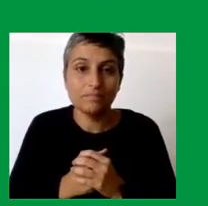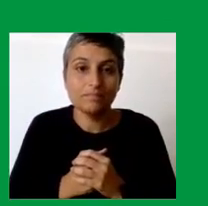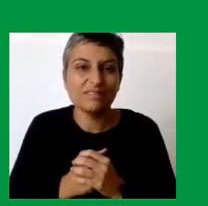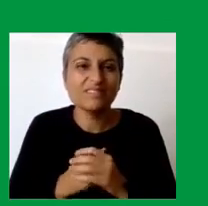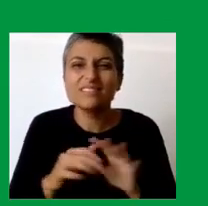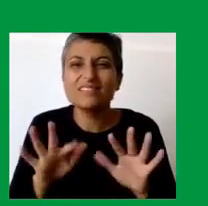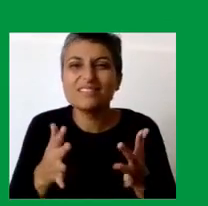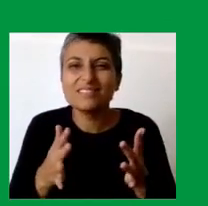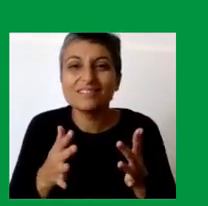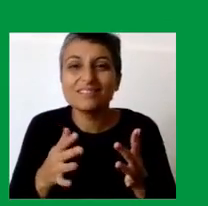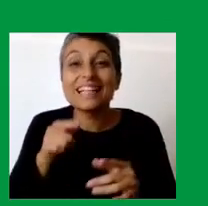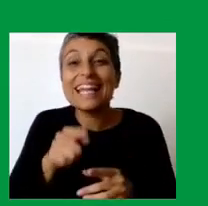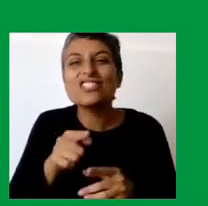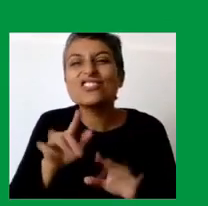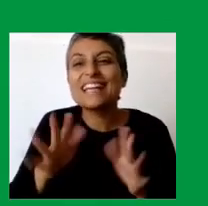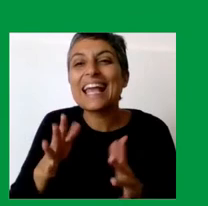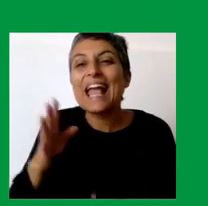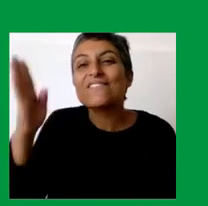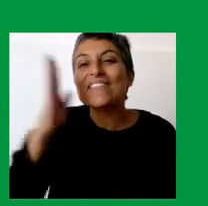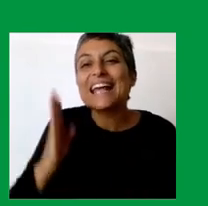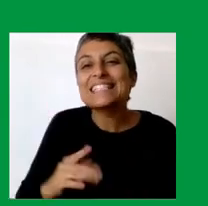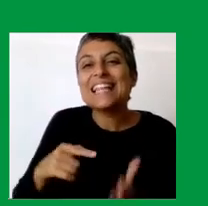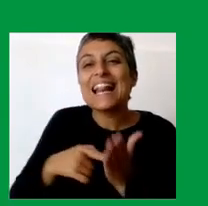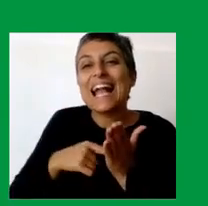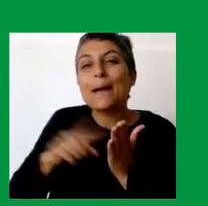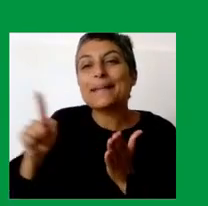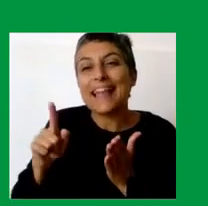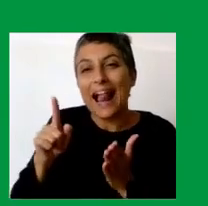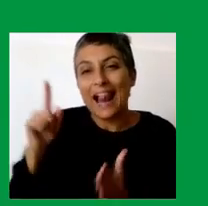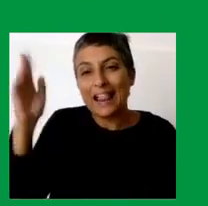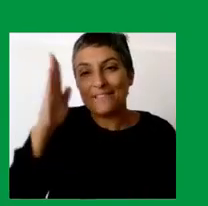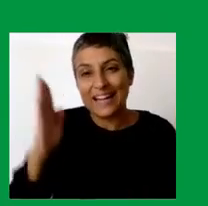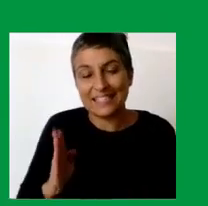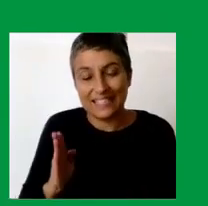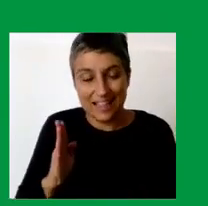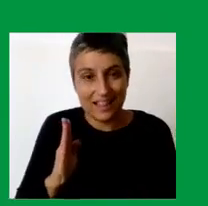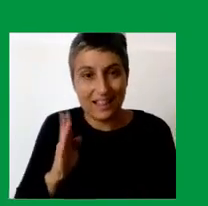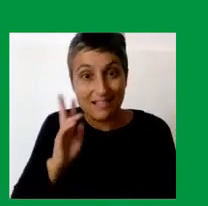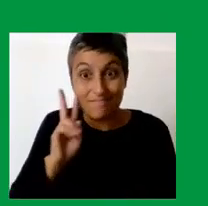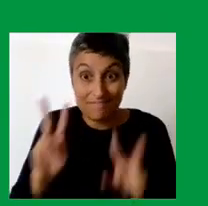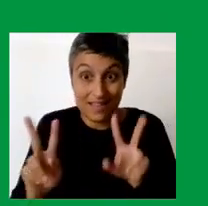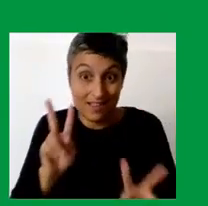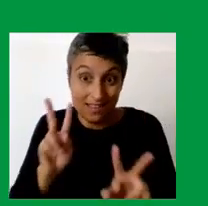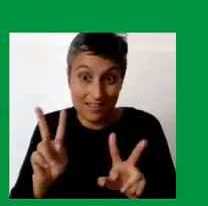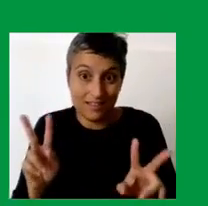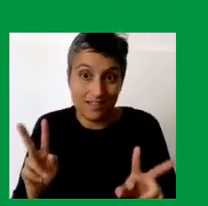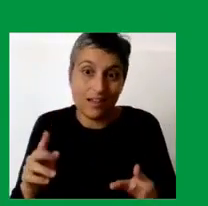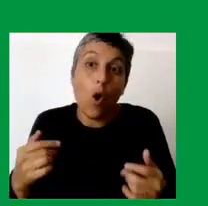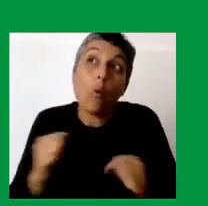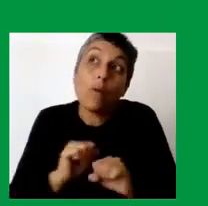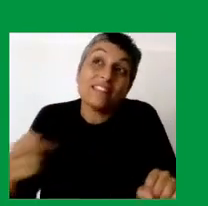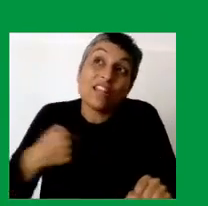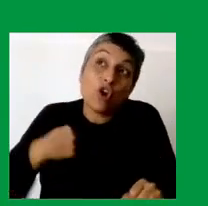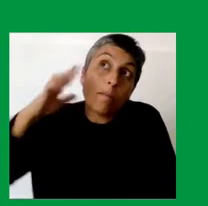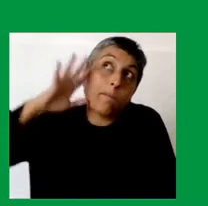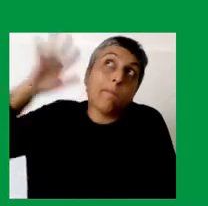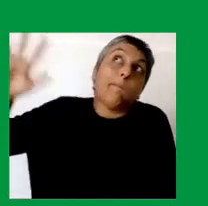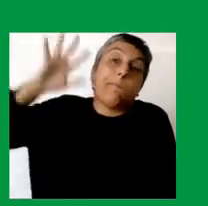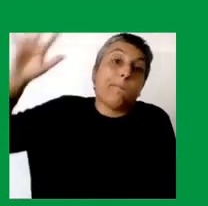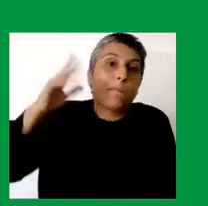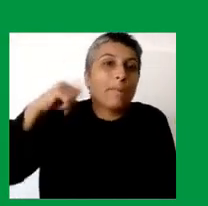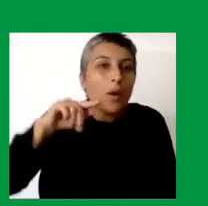son? Esto es Brasilia, la capital de Brasil. Fíjense, o soy yo, que alucino mucho,